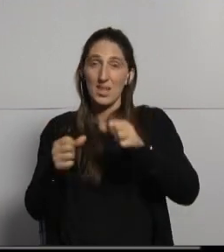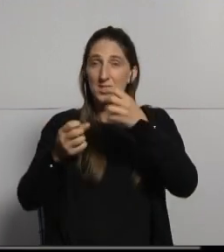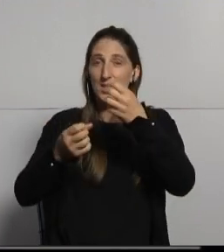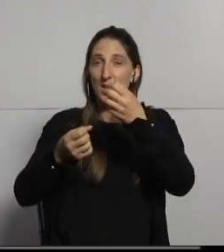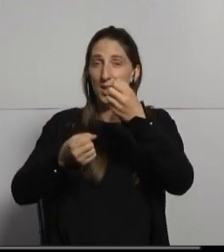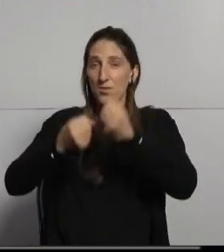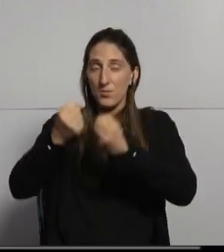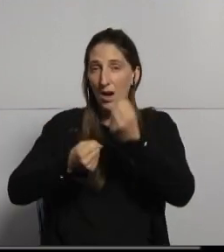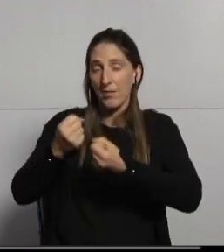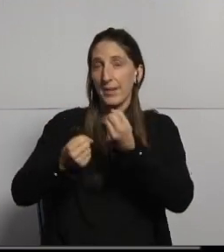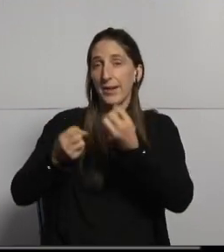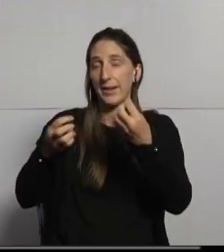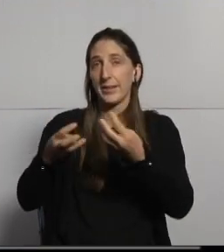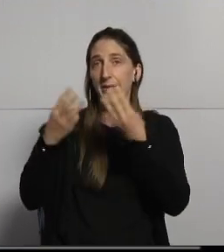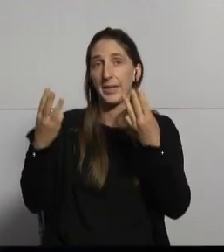en general